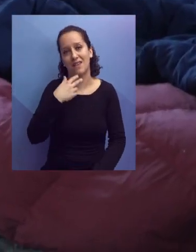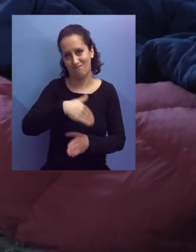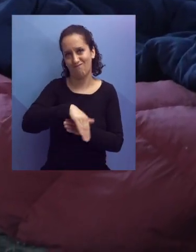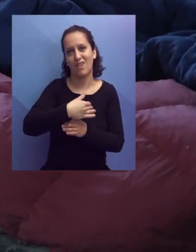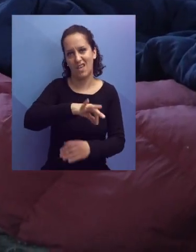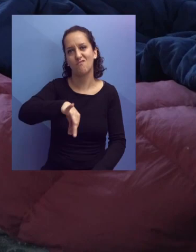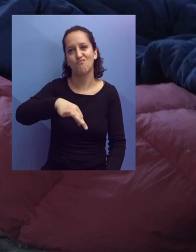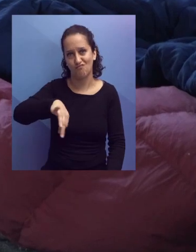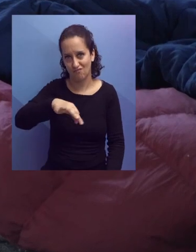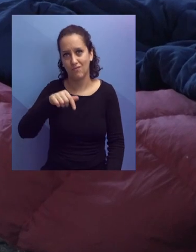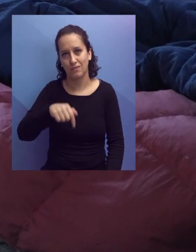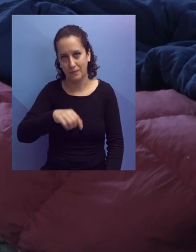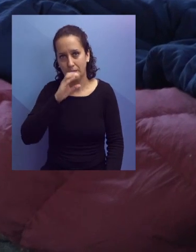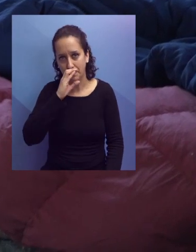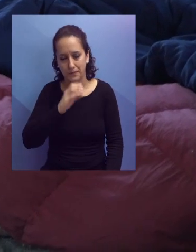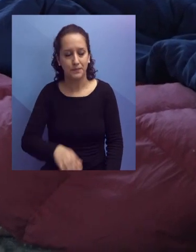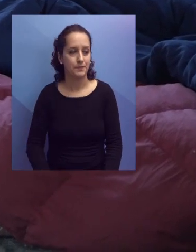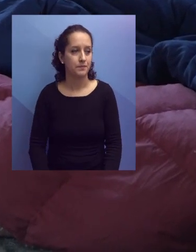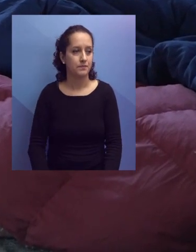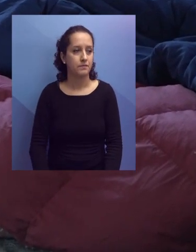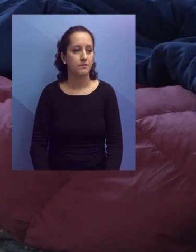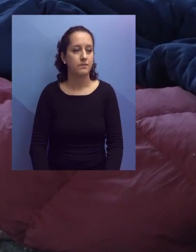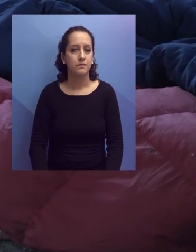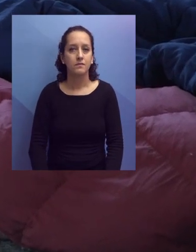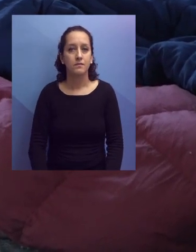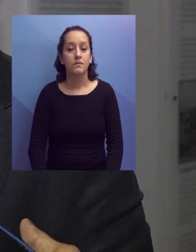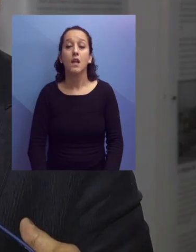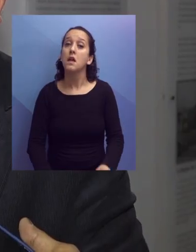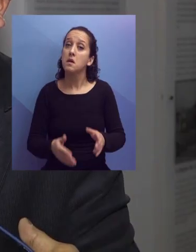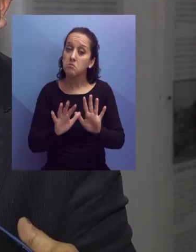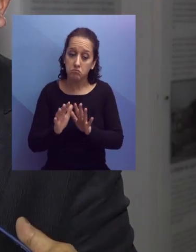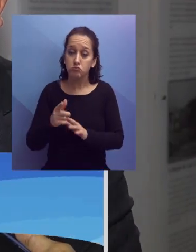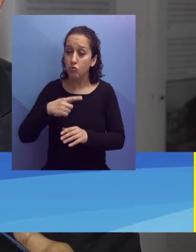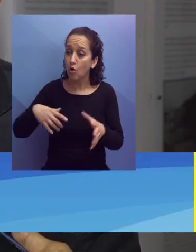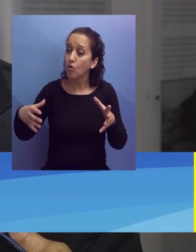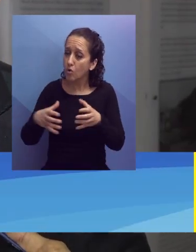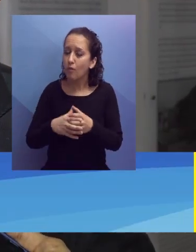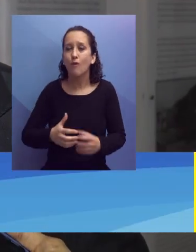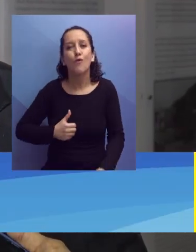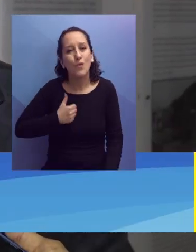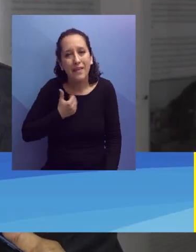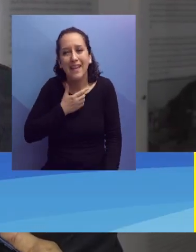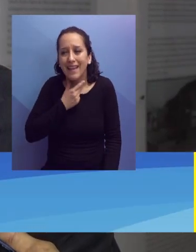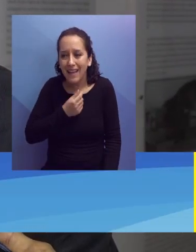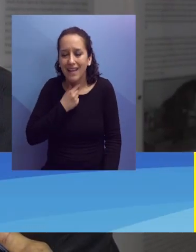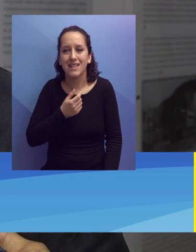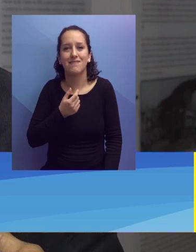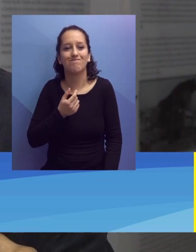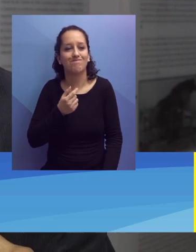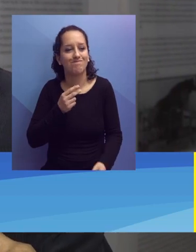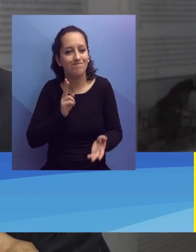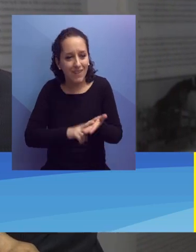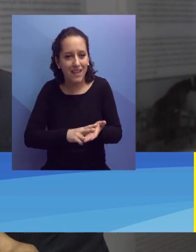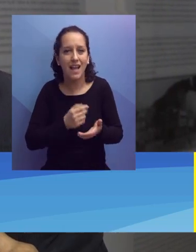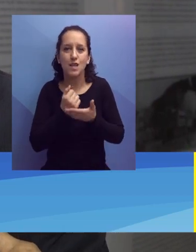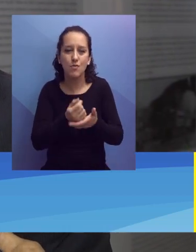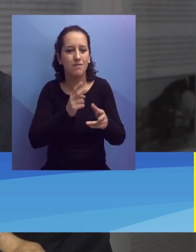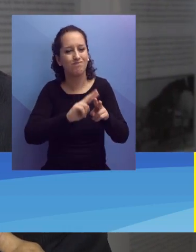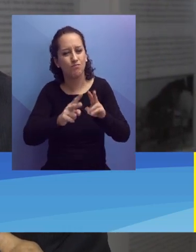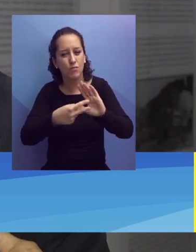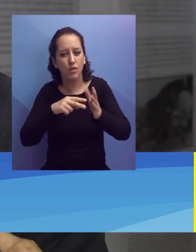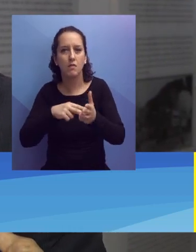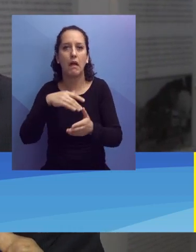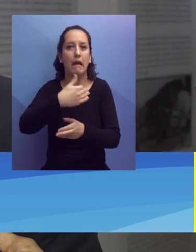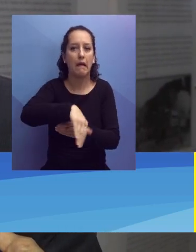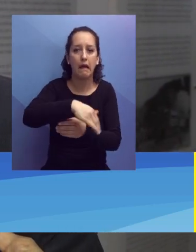440 personas en situación de calle en Concepción. Hay un grupo de voluntades que queremos resolver la temática de los problemas de